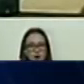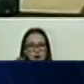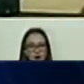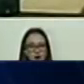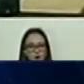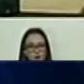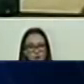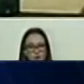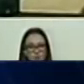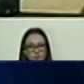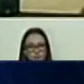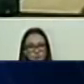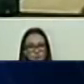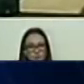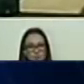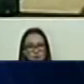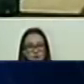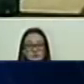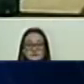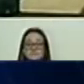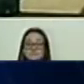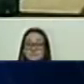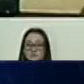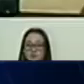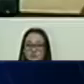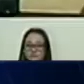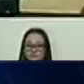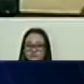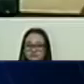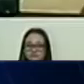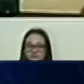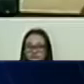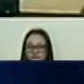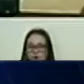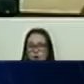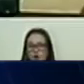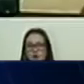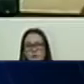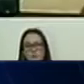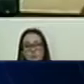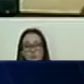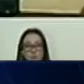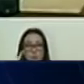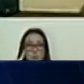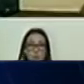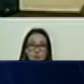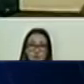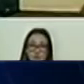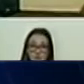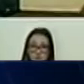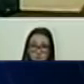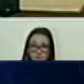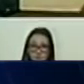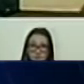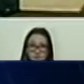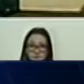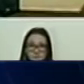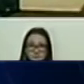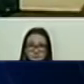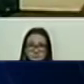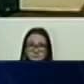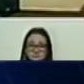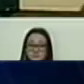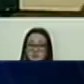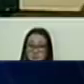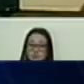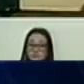Fue el Congreso que fundó la Tercera República, la República de Bolívar, la bolivariana. Fue el Congreso que fundó Colombia,